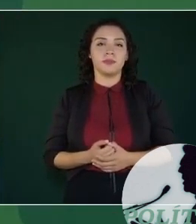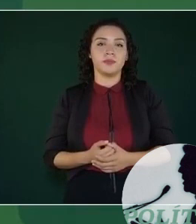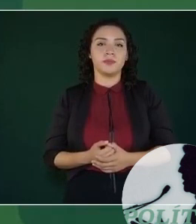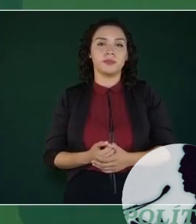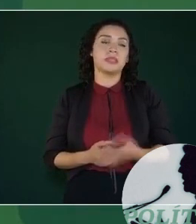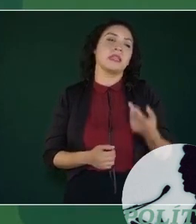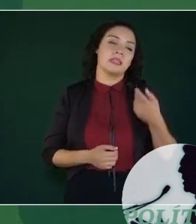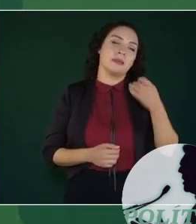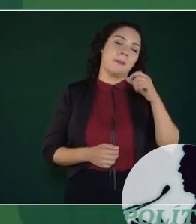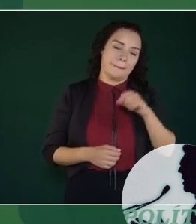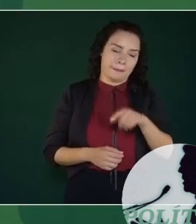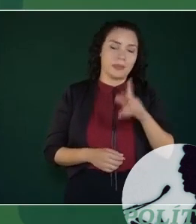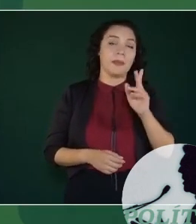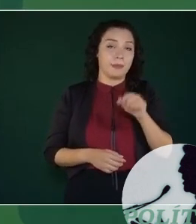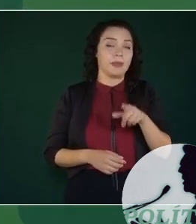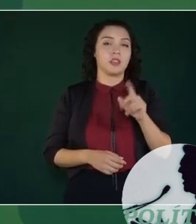no permitiendo